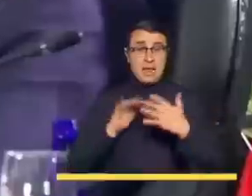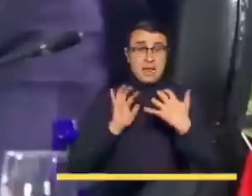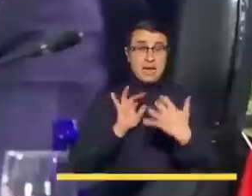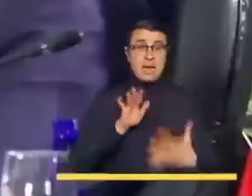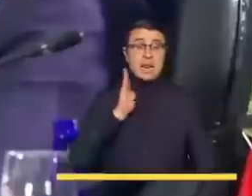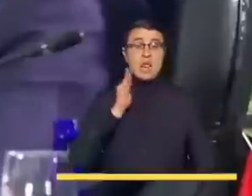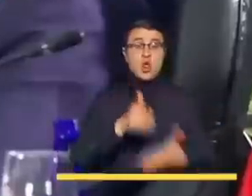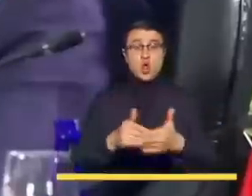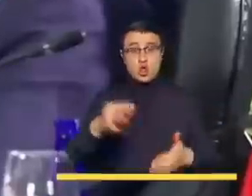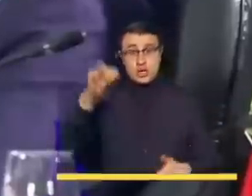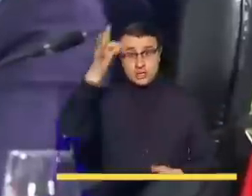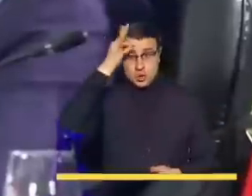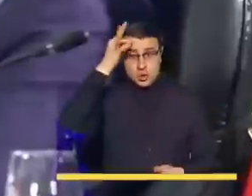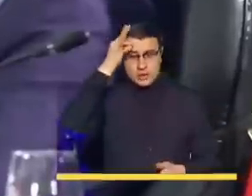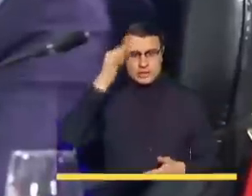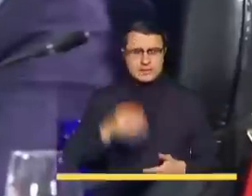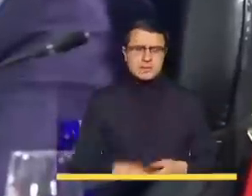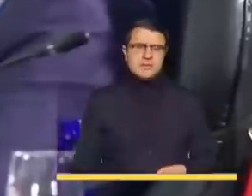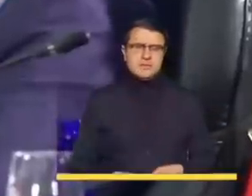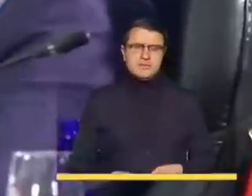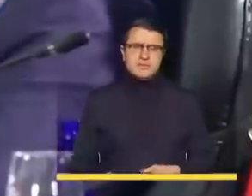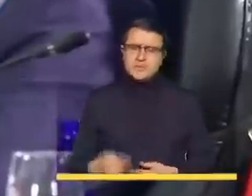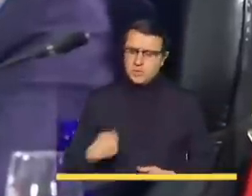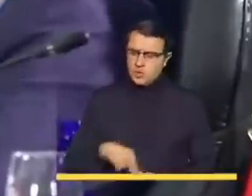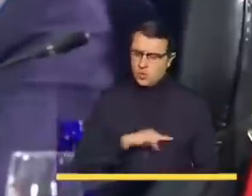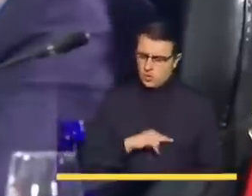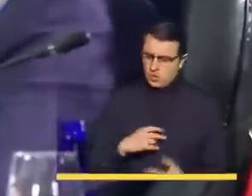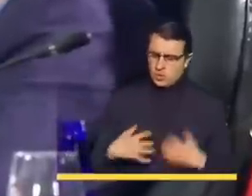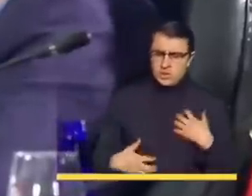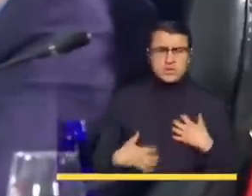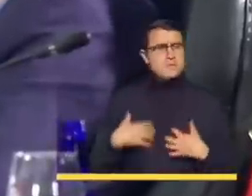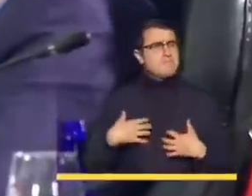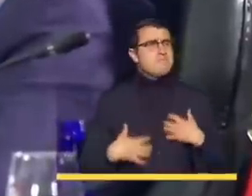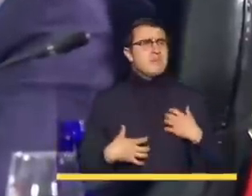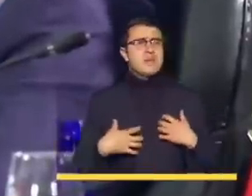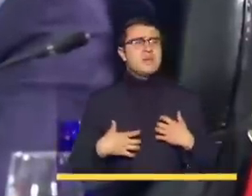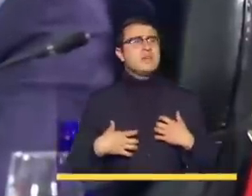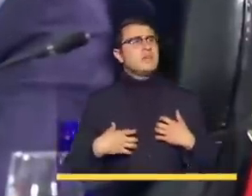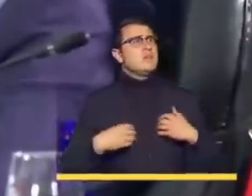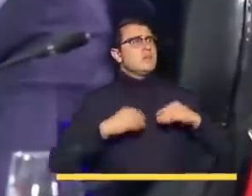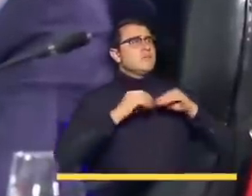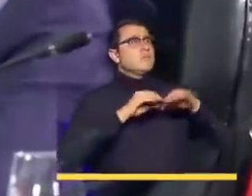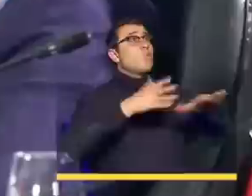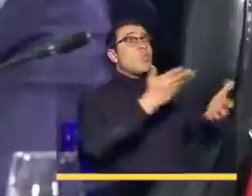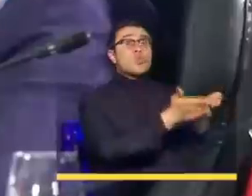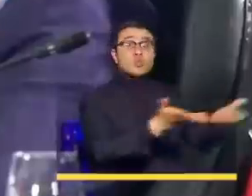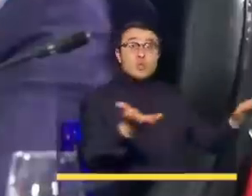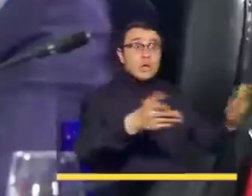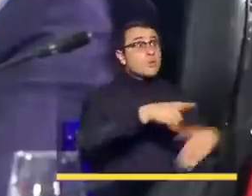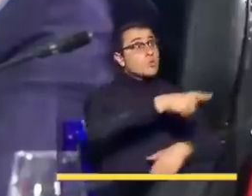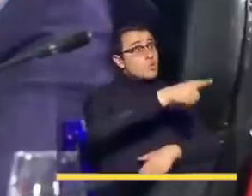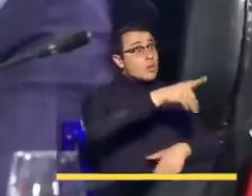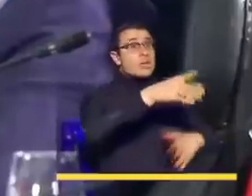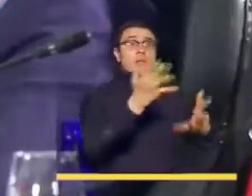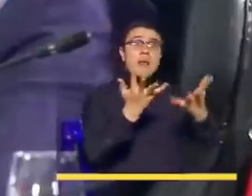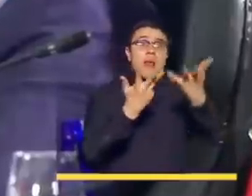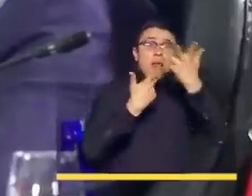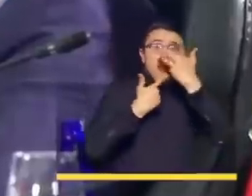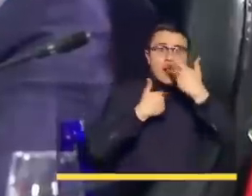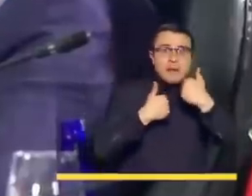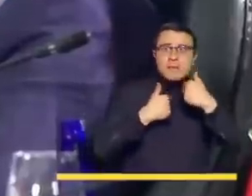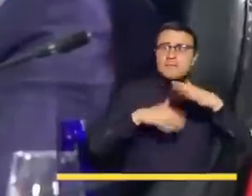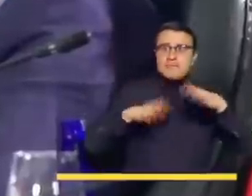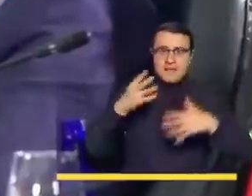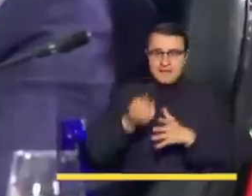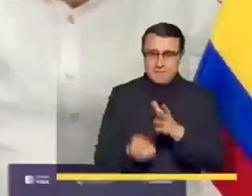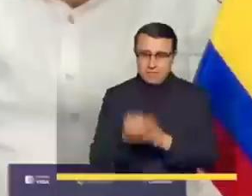drogas. Entonces nos da miedo a decir, oiga, lo que ustedes, que tienen la mayor parte de los consumidores